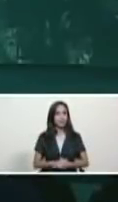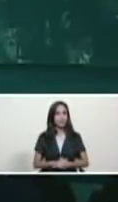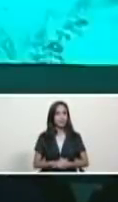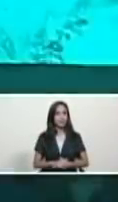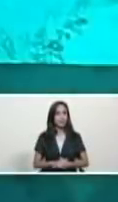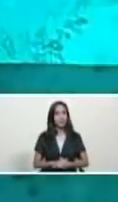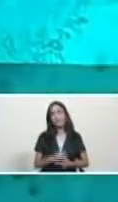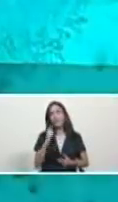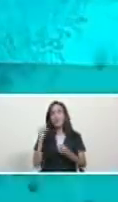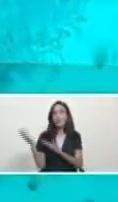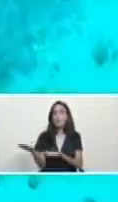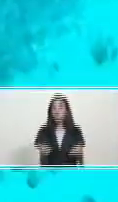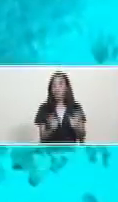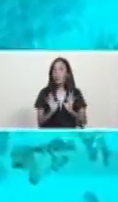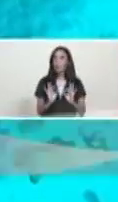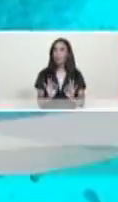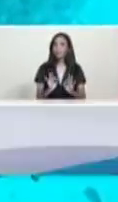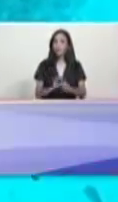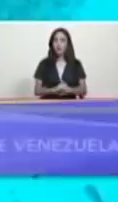invitados especiales,